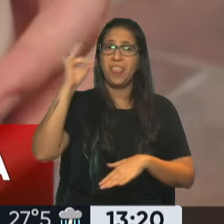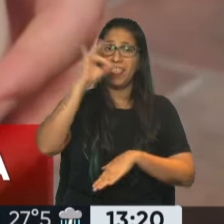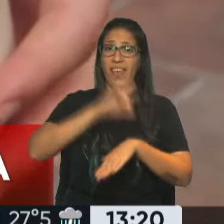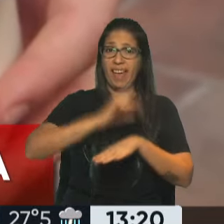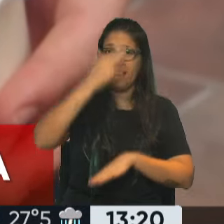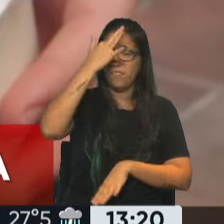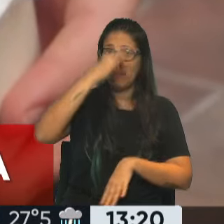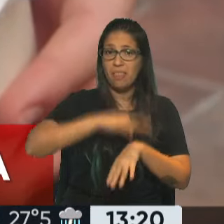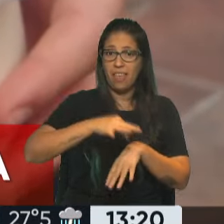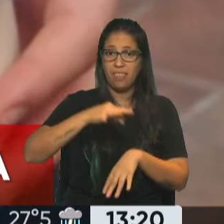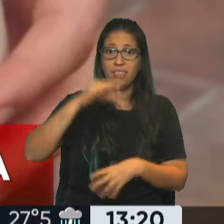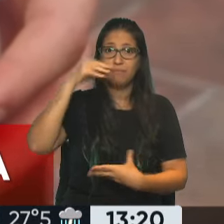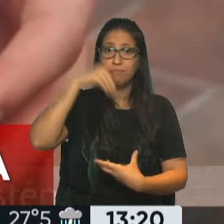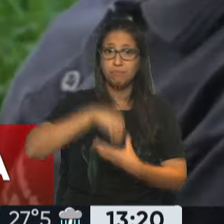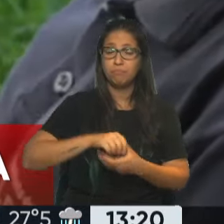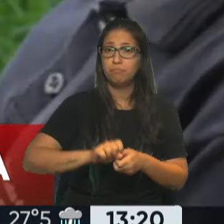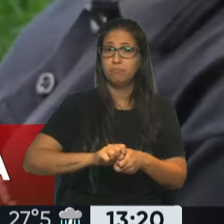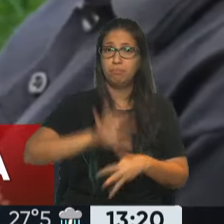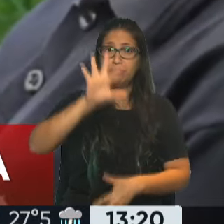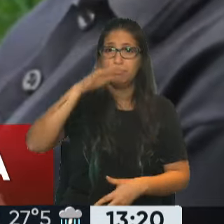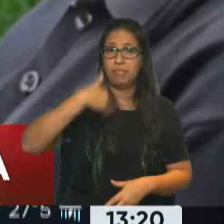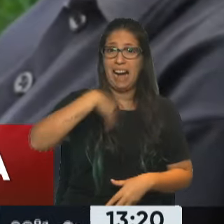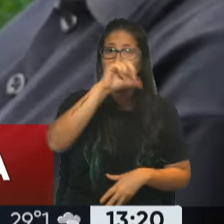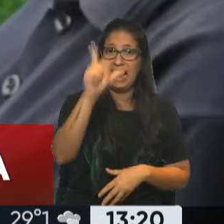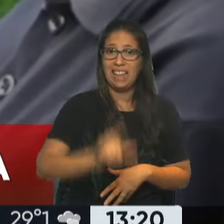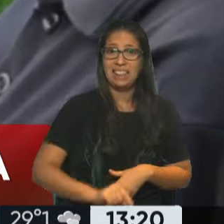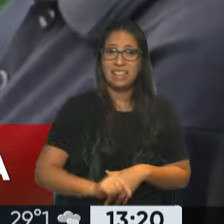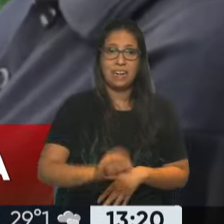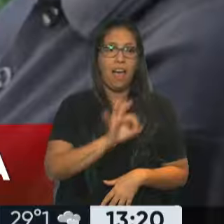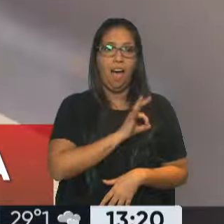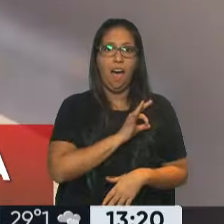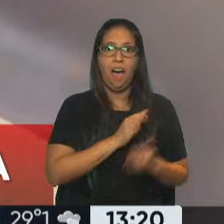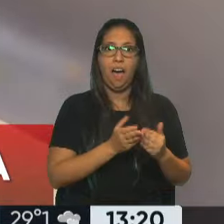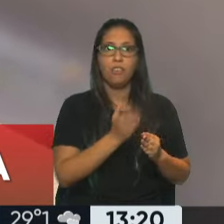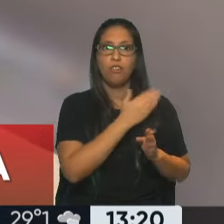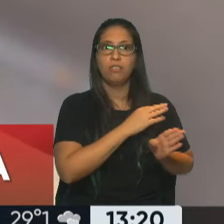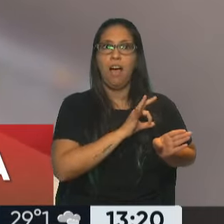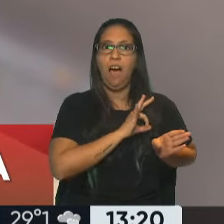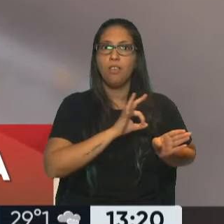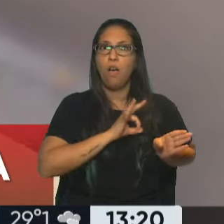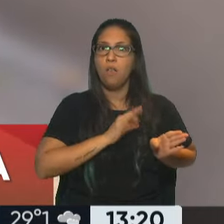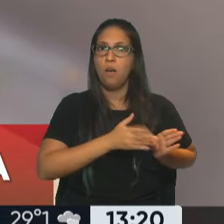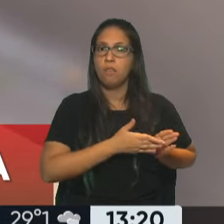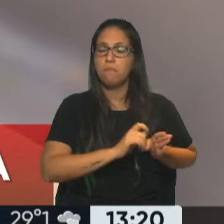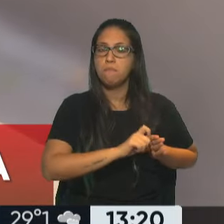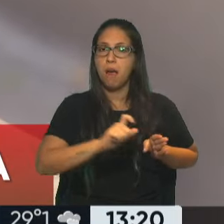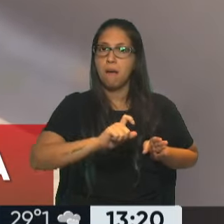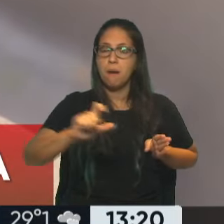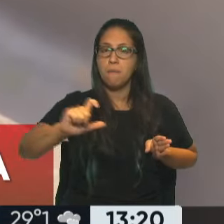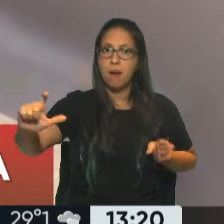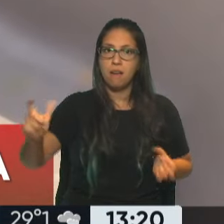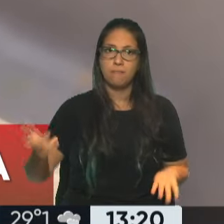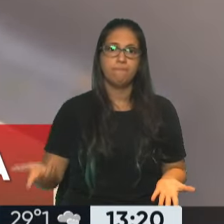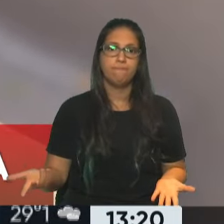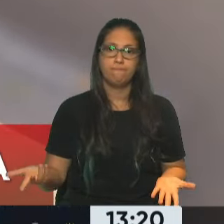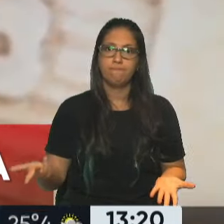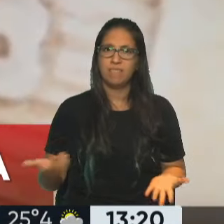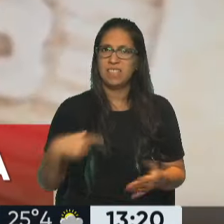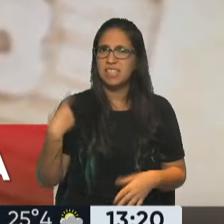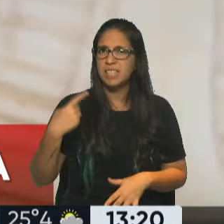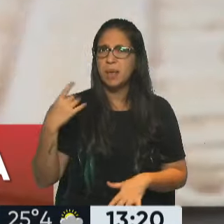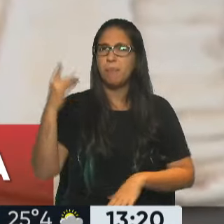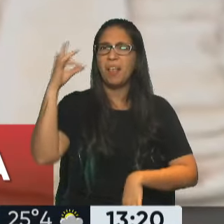el dengue en Argentina viene subiendo en los últimos años, ¿no? O sea, normalmente, históricamente, el dengue es